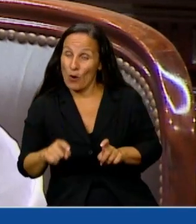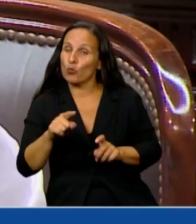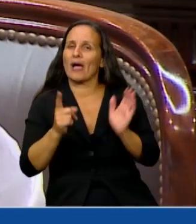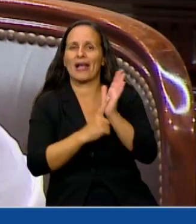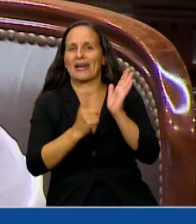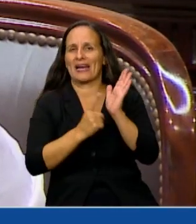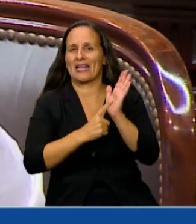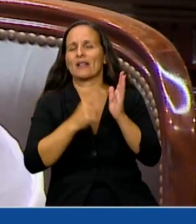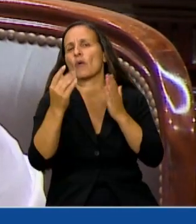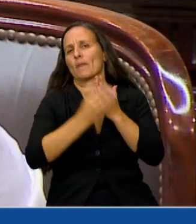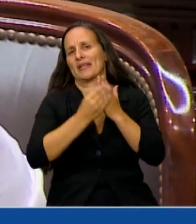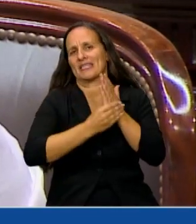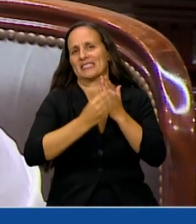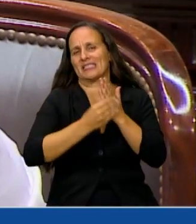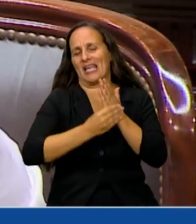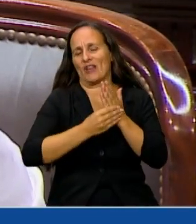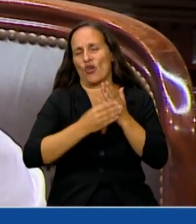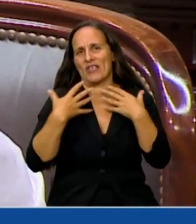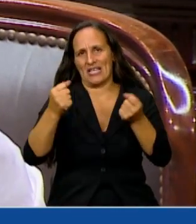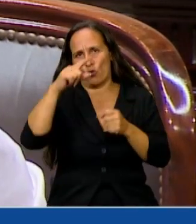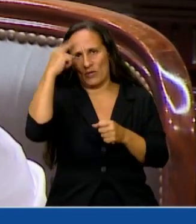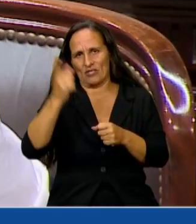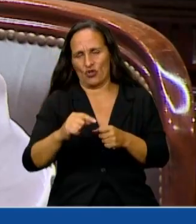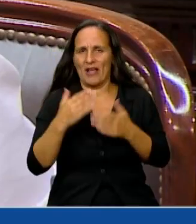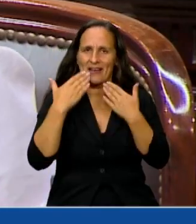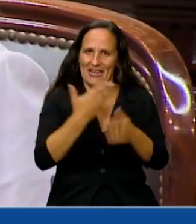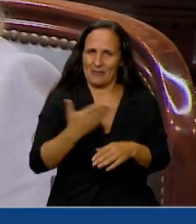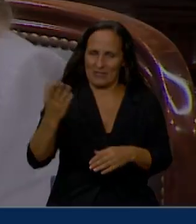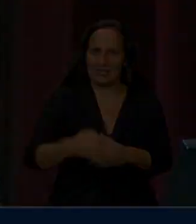un reglamento del Ministerio de Salud de la Nación. Gracias, Presidente. Gracias, diputada.